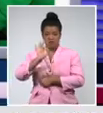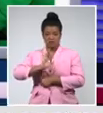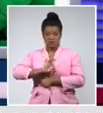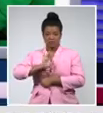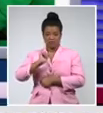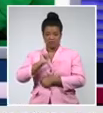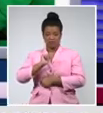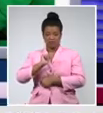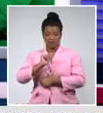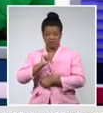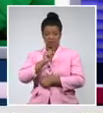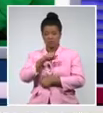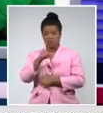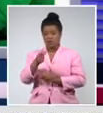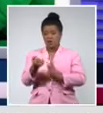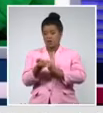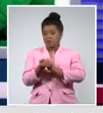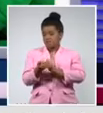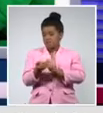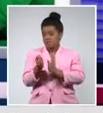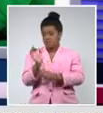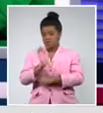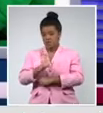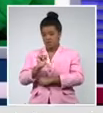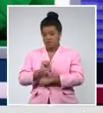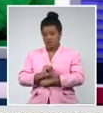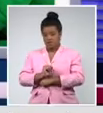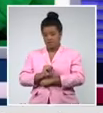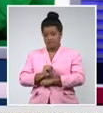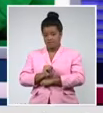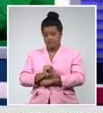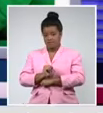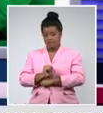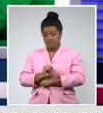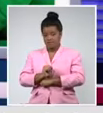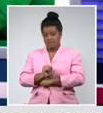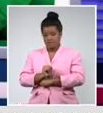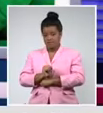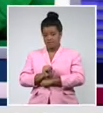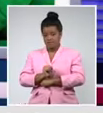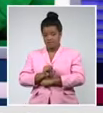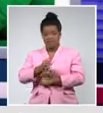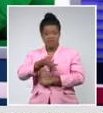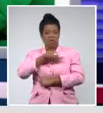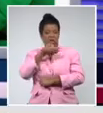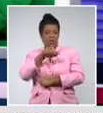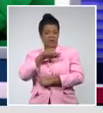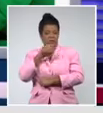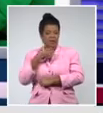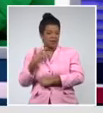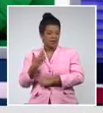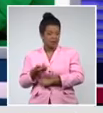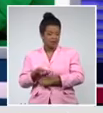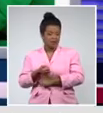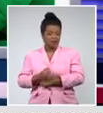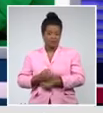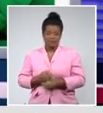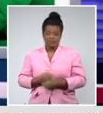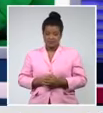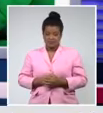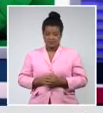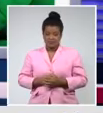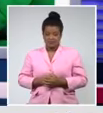casos sospechosos en Cuba. Vamos a ir directamente a lo que está pasando en